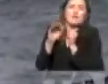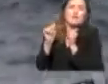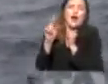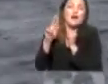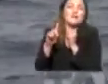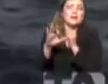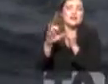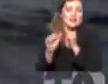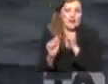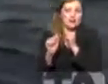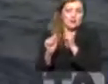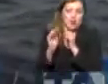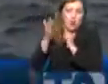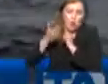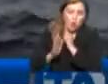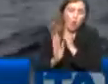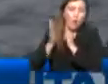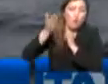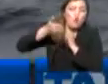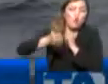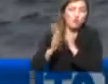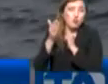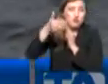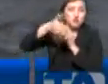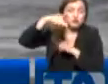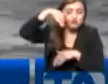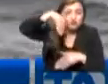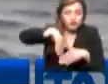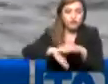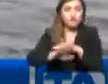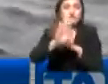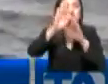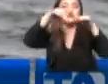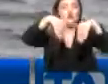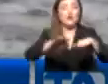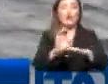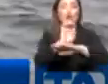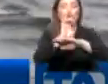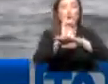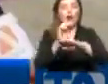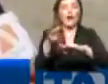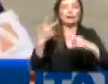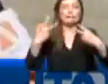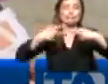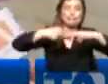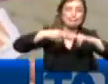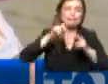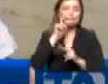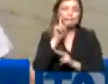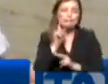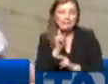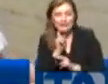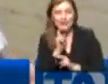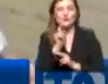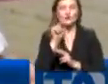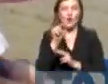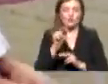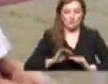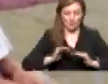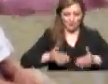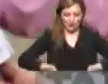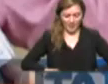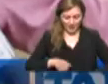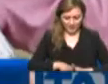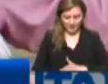llegar a las cálidas aguas ecuatorianas para aparearse y tener sus crías. Aquí en nuestro mar es donde vienen